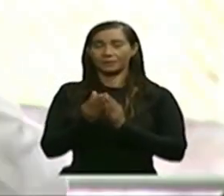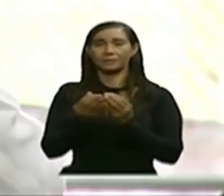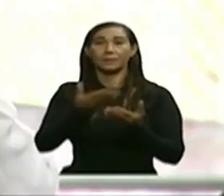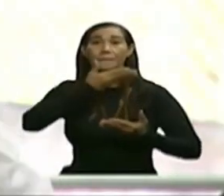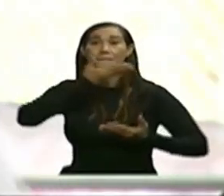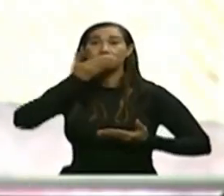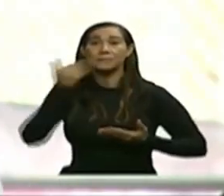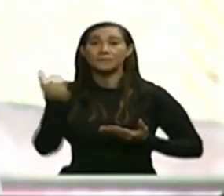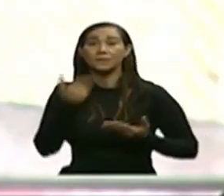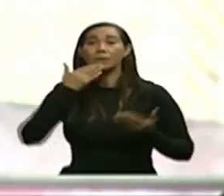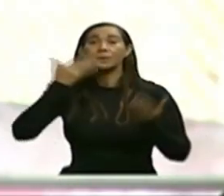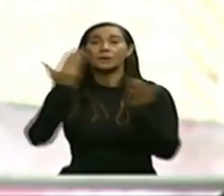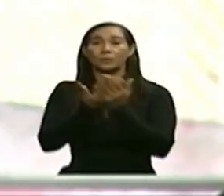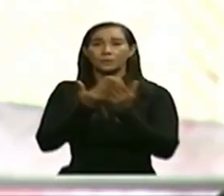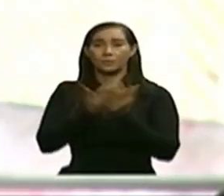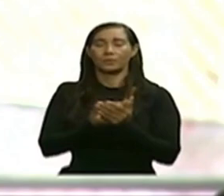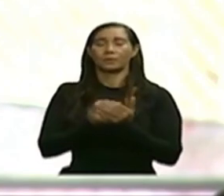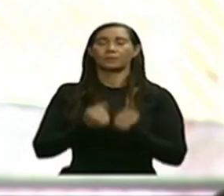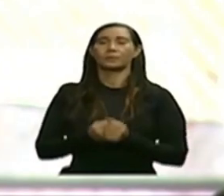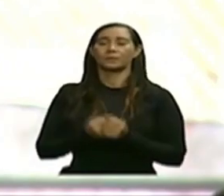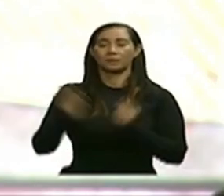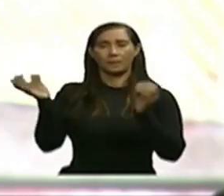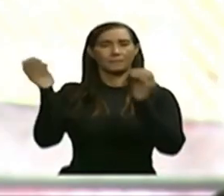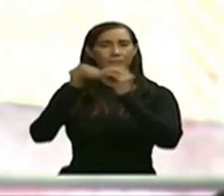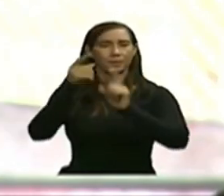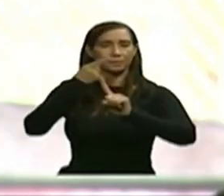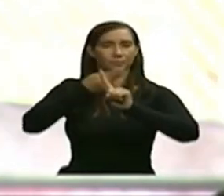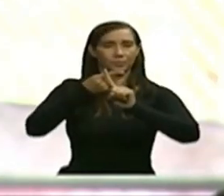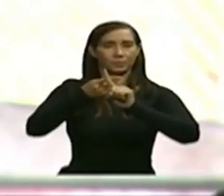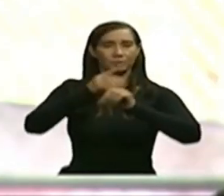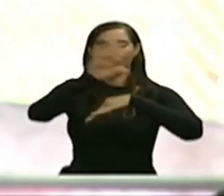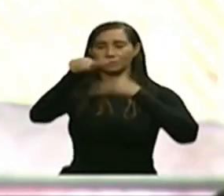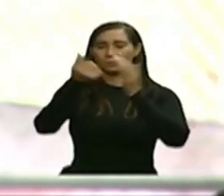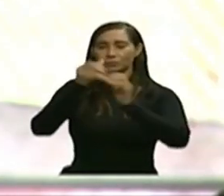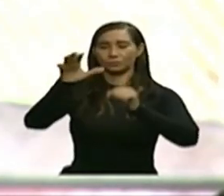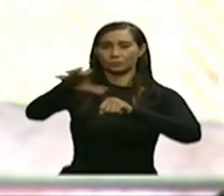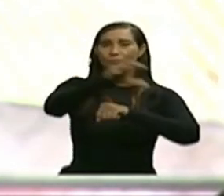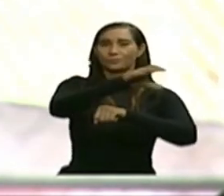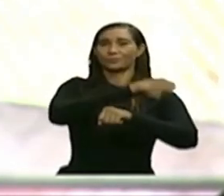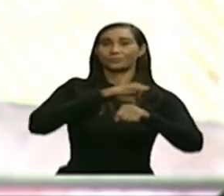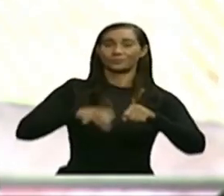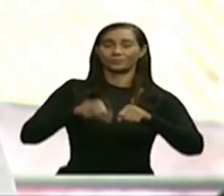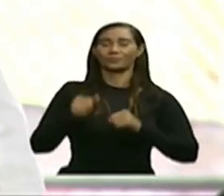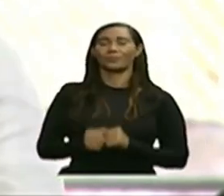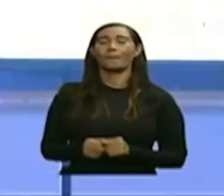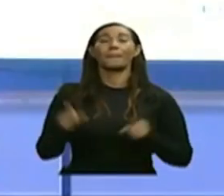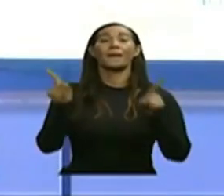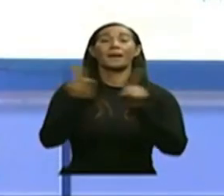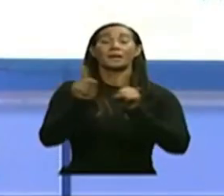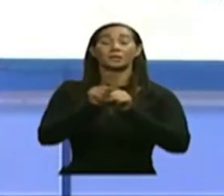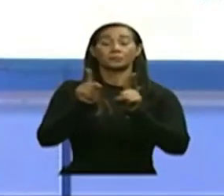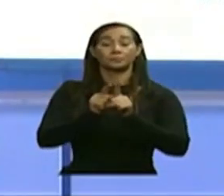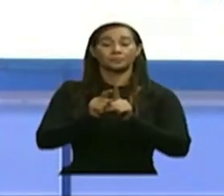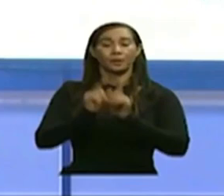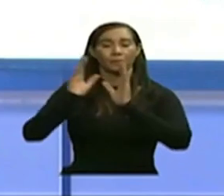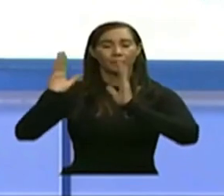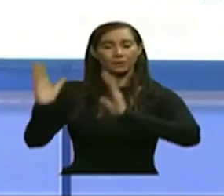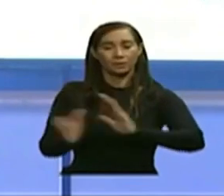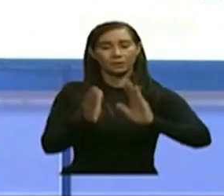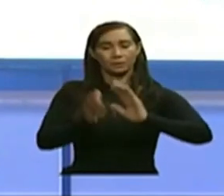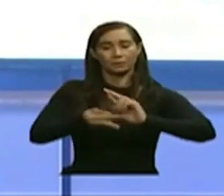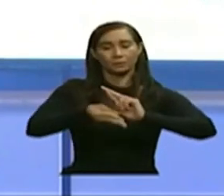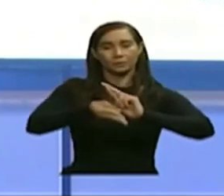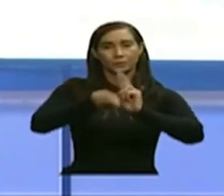y conseguiremos un impacto positivo en toda la zona. Además, en el marco del proceso de